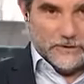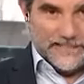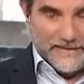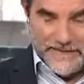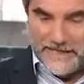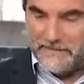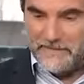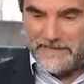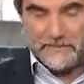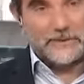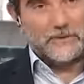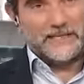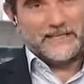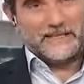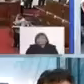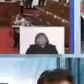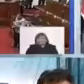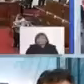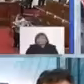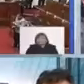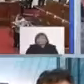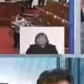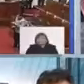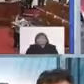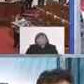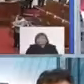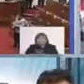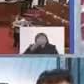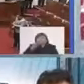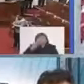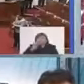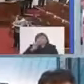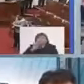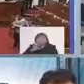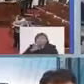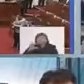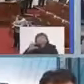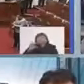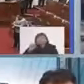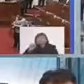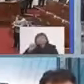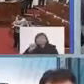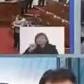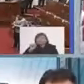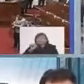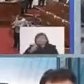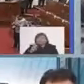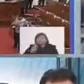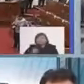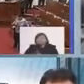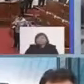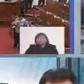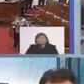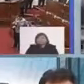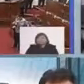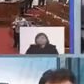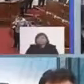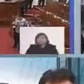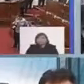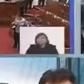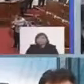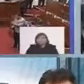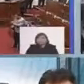Buenas tardes, chicos. ¿Cómo andan? Muy bien. ¿Nos contextualizás un poquito lo de hoy? Bueno, es un capítulo más de